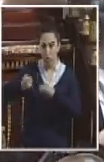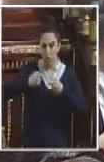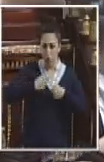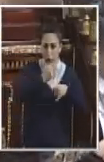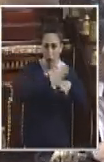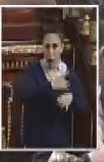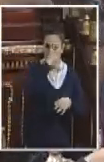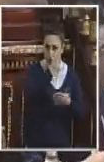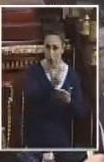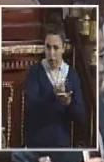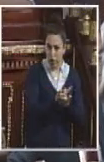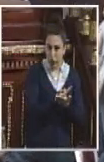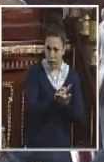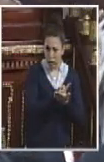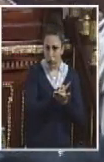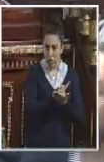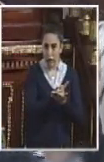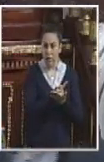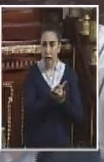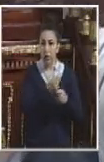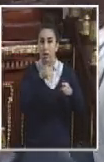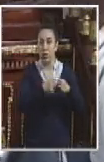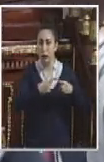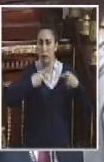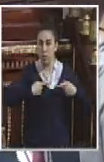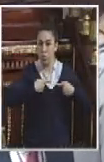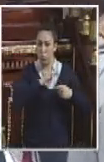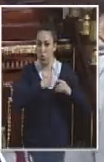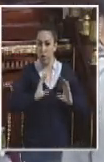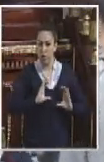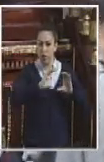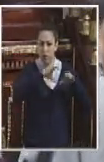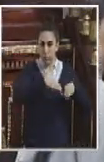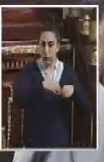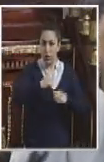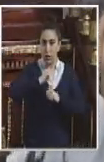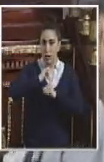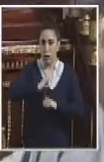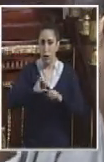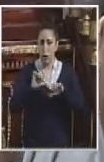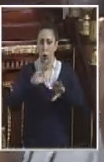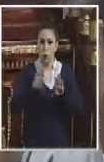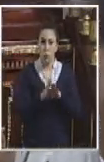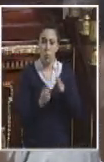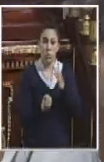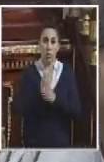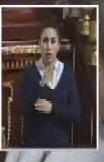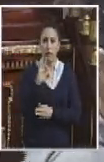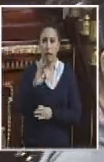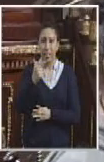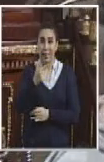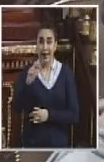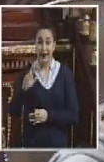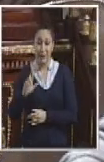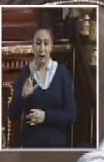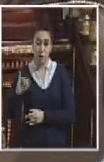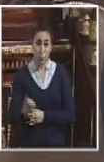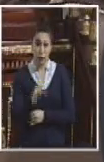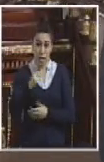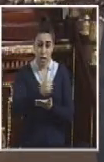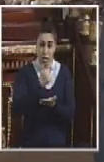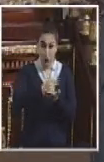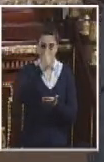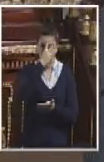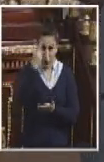para realmente enviar una terna de candidatos para ocupar la Fiscalía General de Justicia de la ciudad.